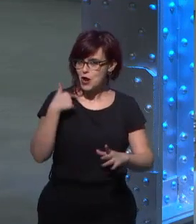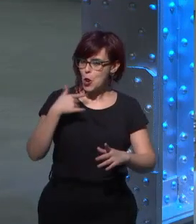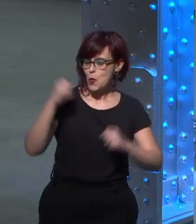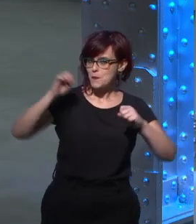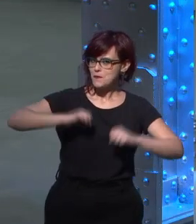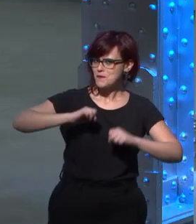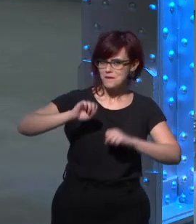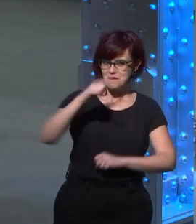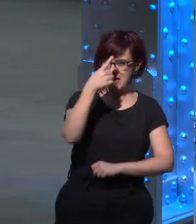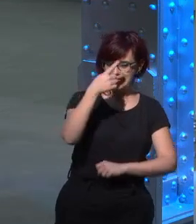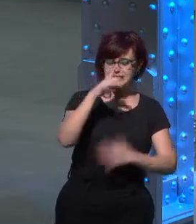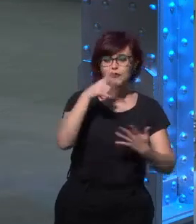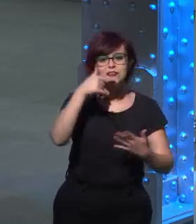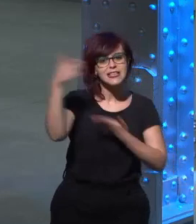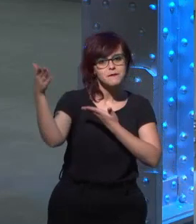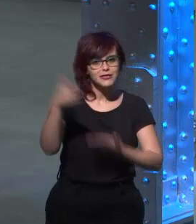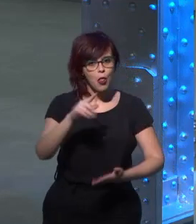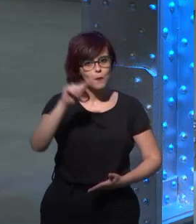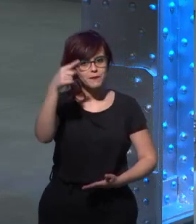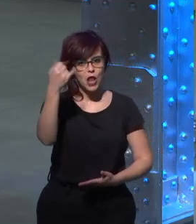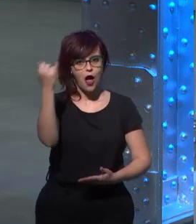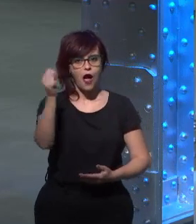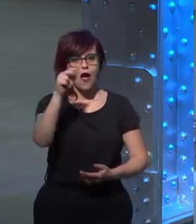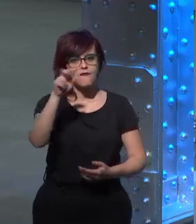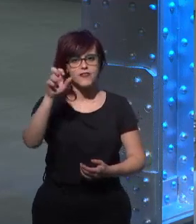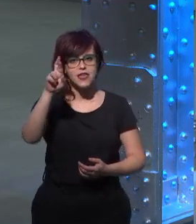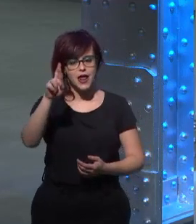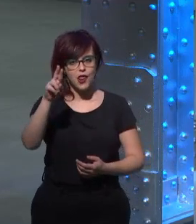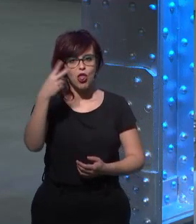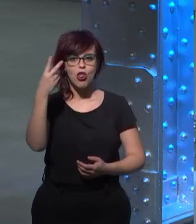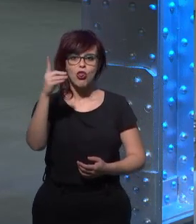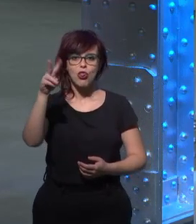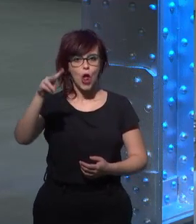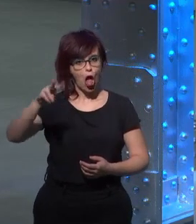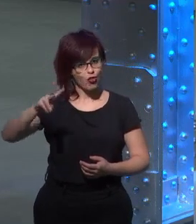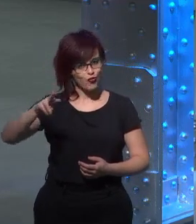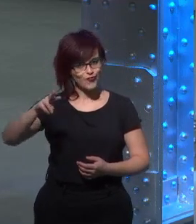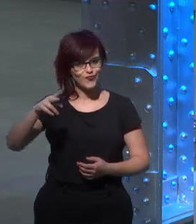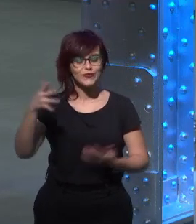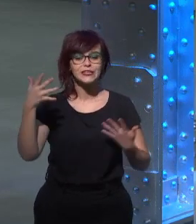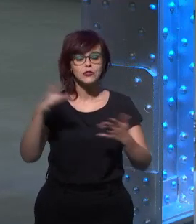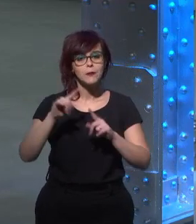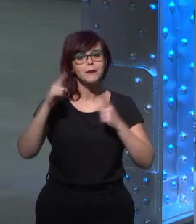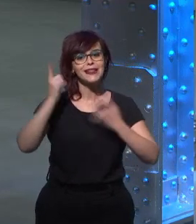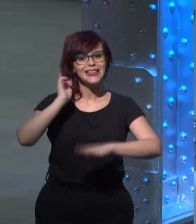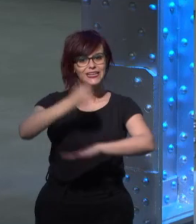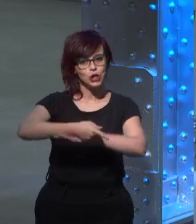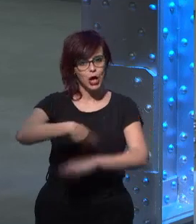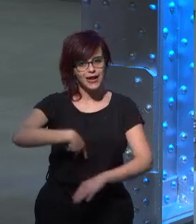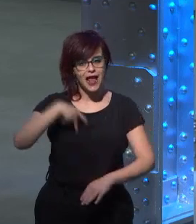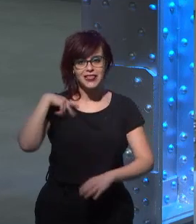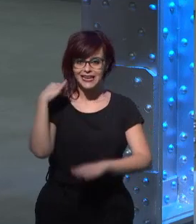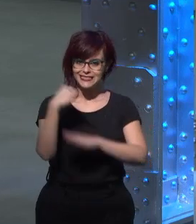para estar con vosotros, nuestro primer invitado esta tarde es Javier Dorado, el primero que va a intervenir, director general